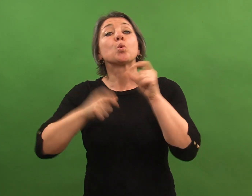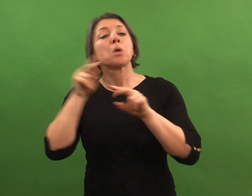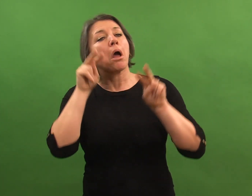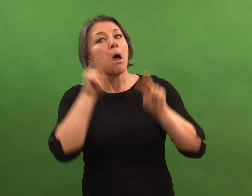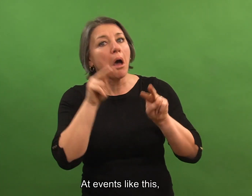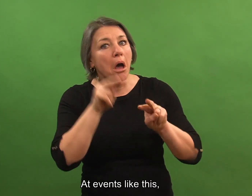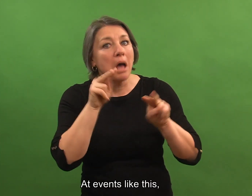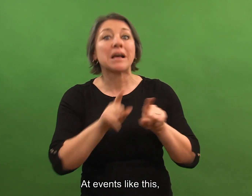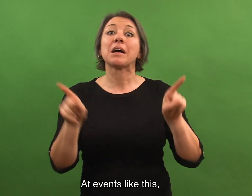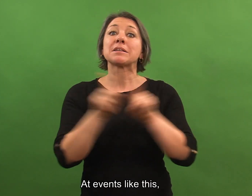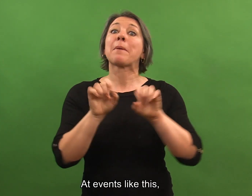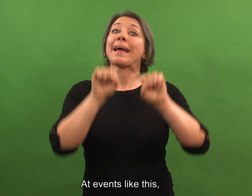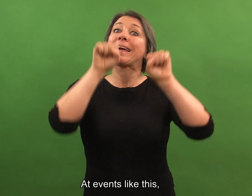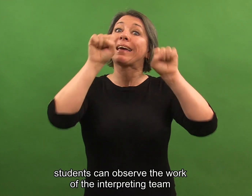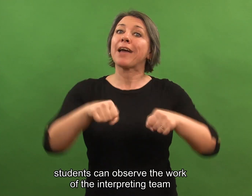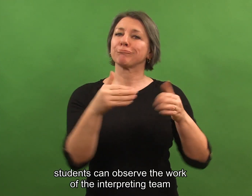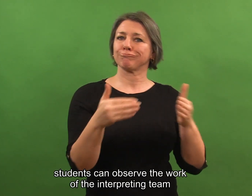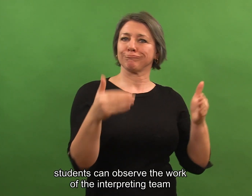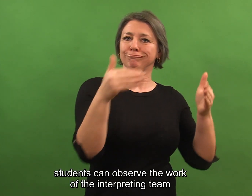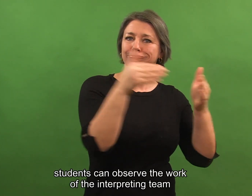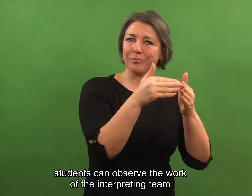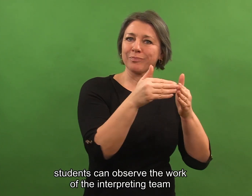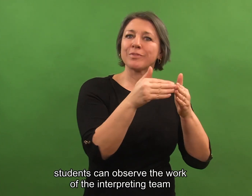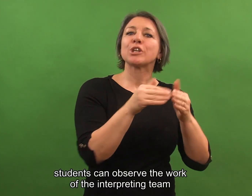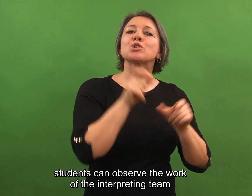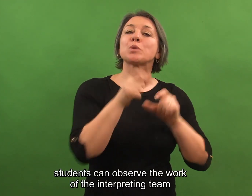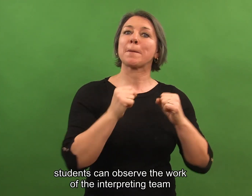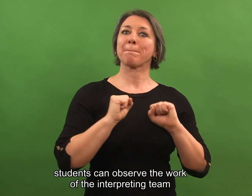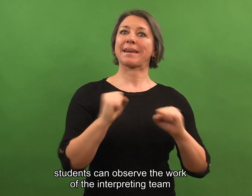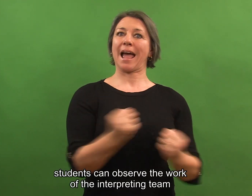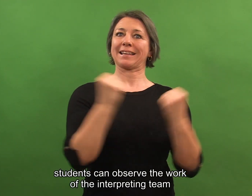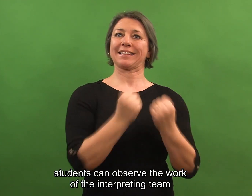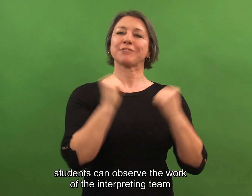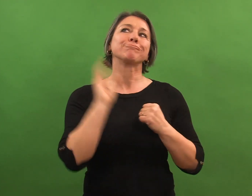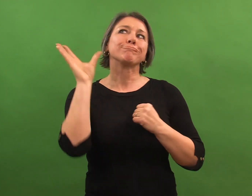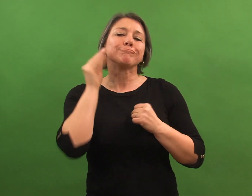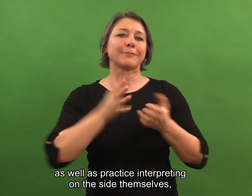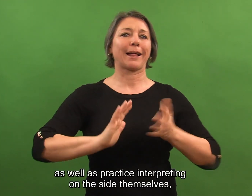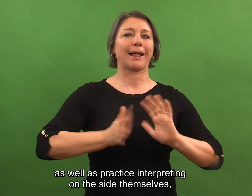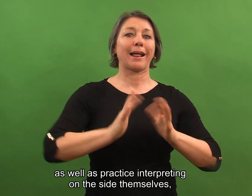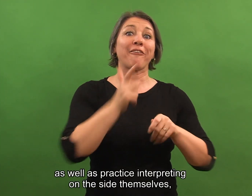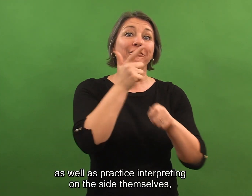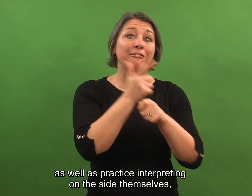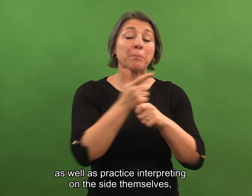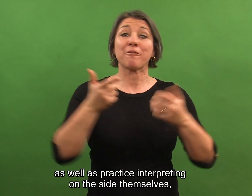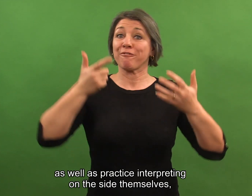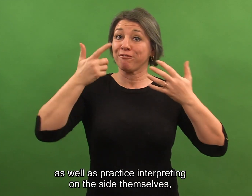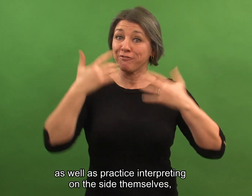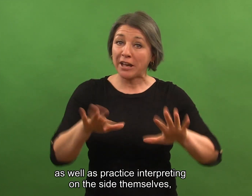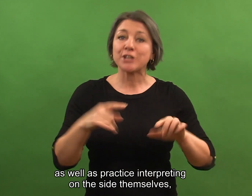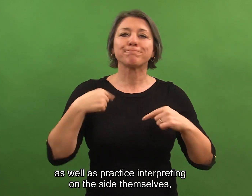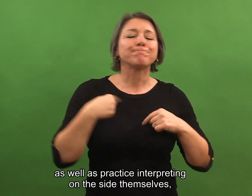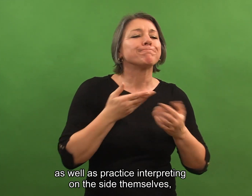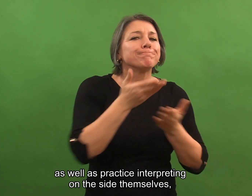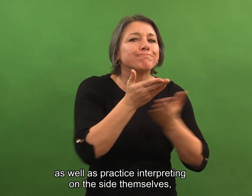importante para celebrar el 20º aniversario de el programa de estudios para sordos en la Universidad Charles y como